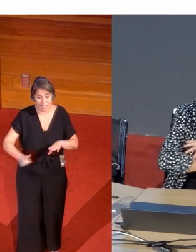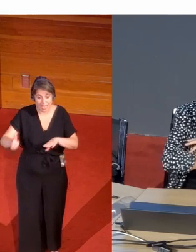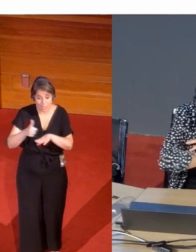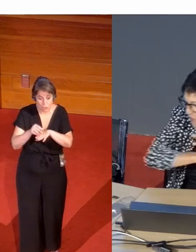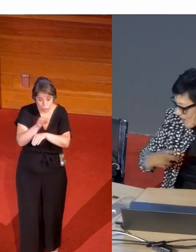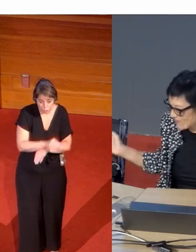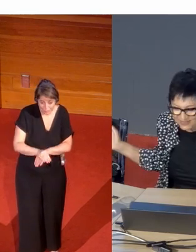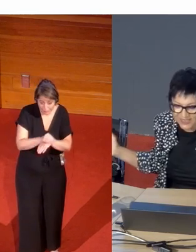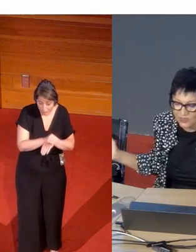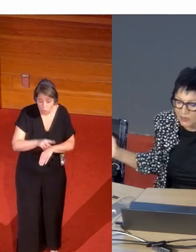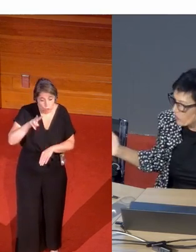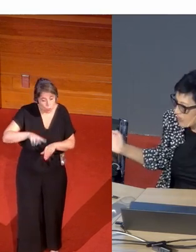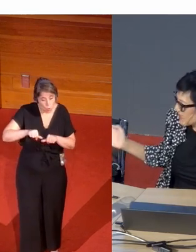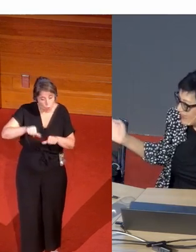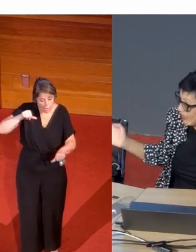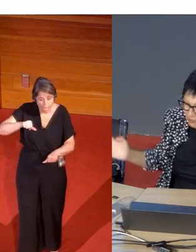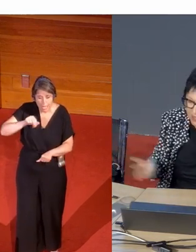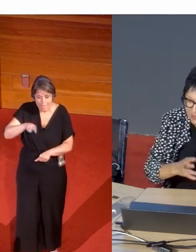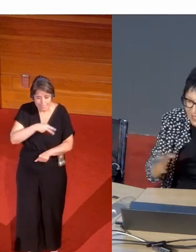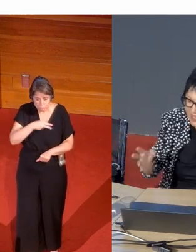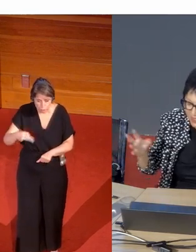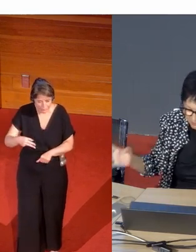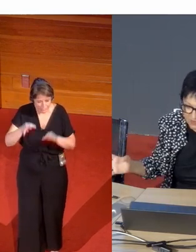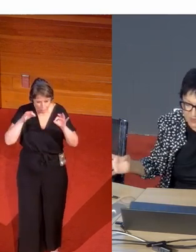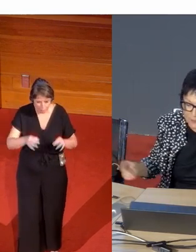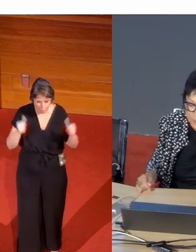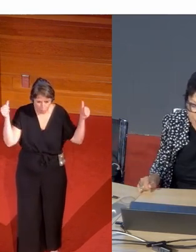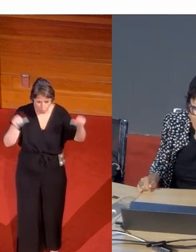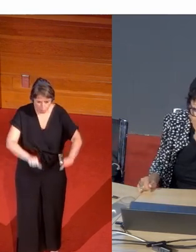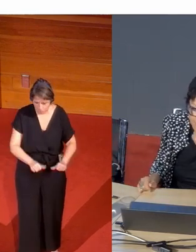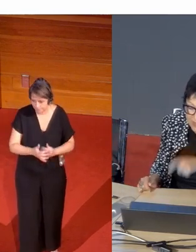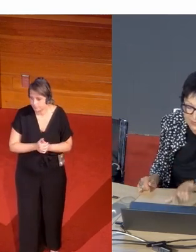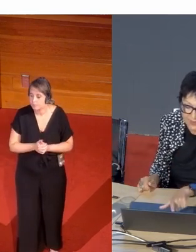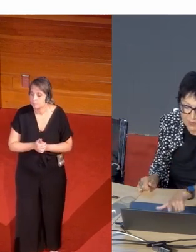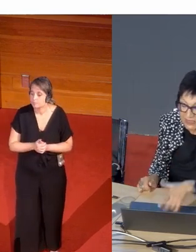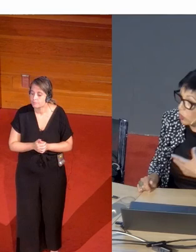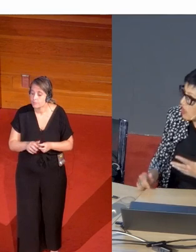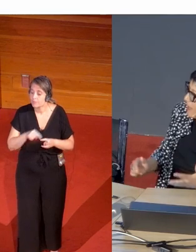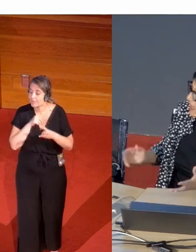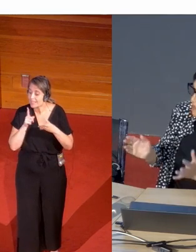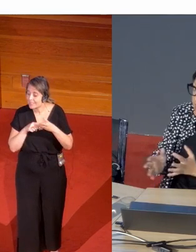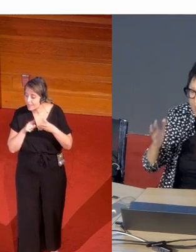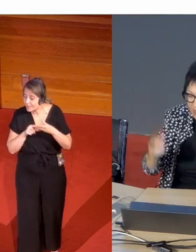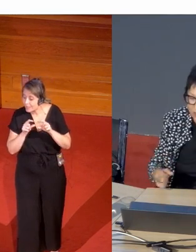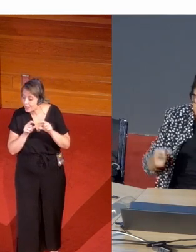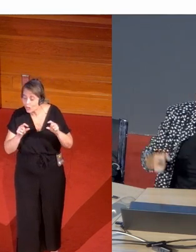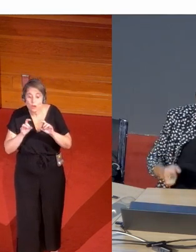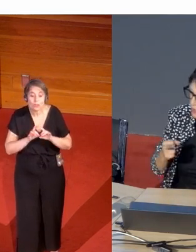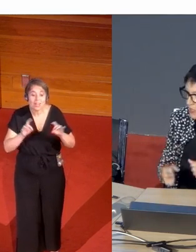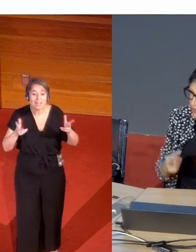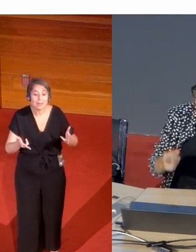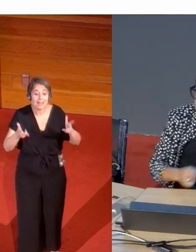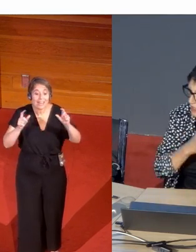conservadores nunca habían tenido tan poca representación parlamentaria bien y el tercer partido los liberales Mira los